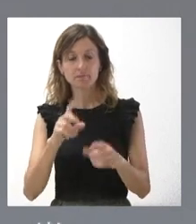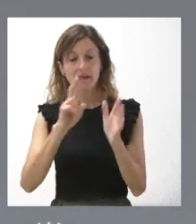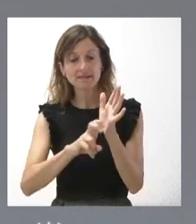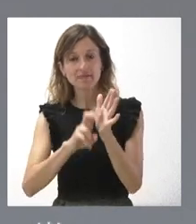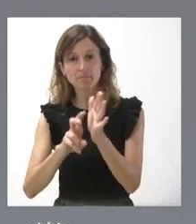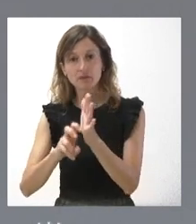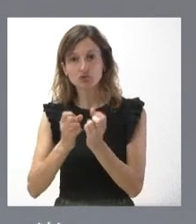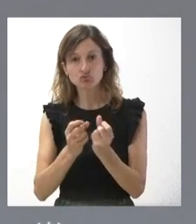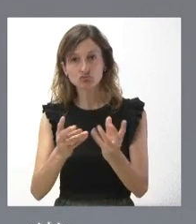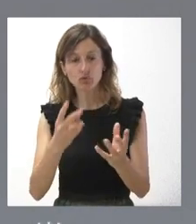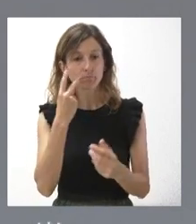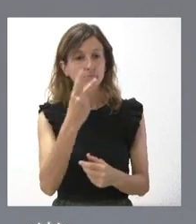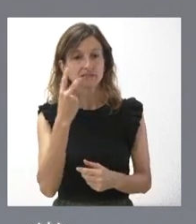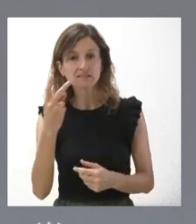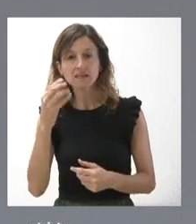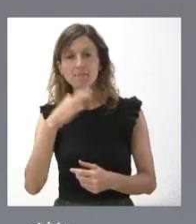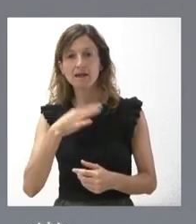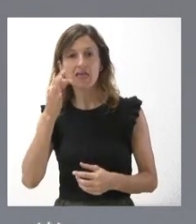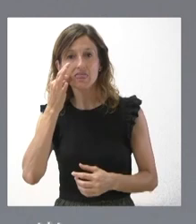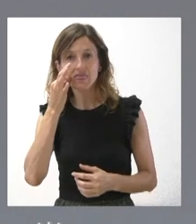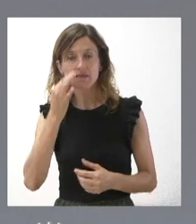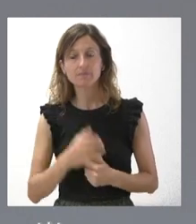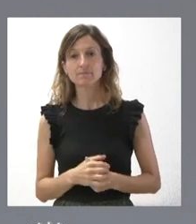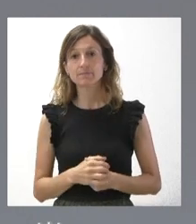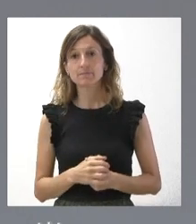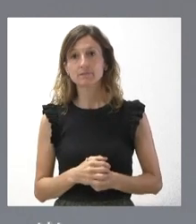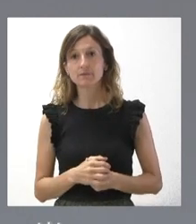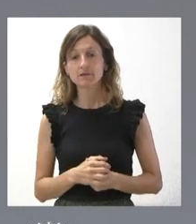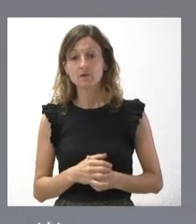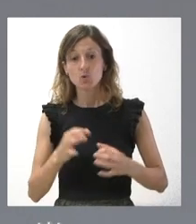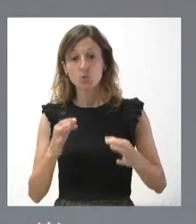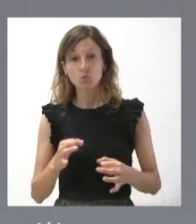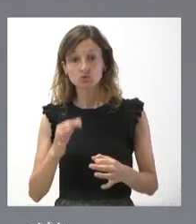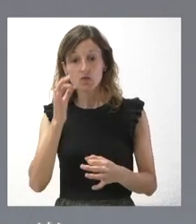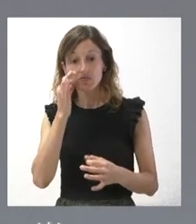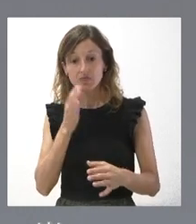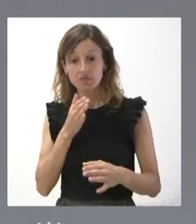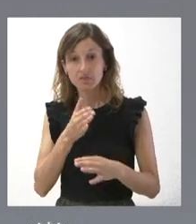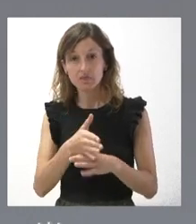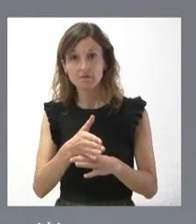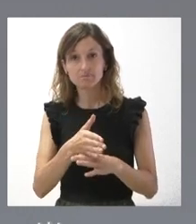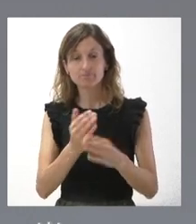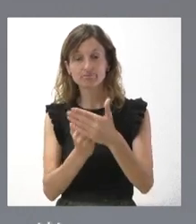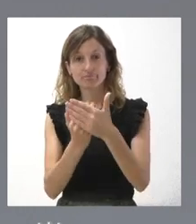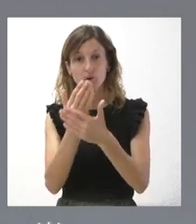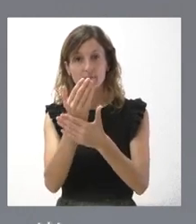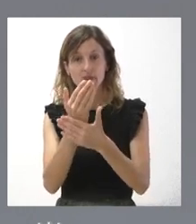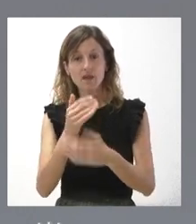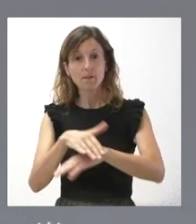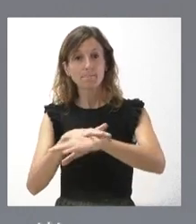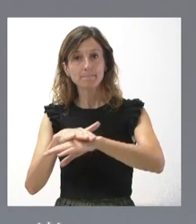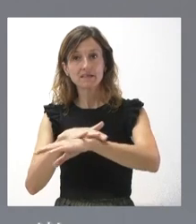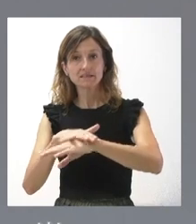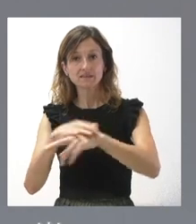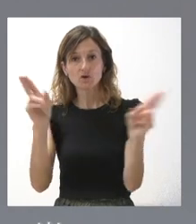yacimientos para verlo in situ. La misma mañana que se iba a proceder a esa visita, desde el Ministerio